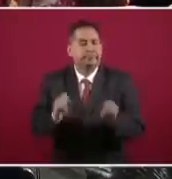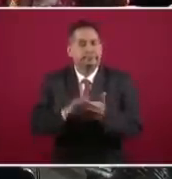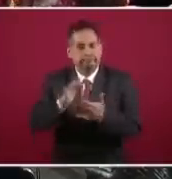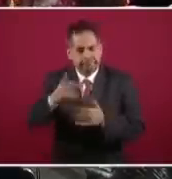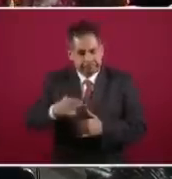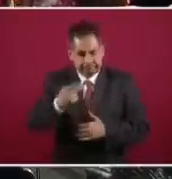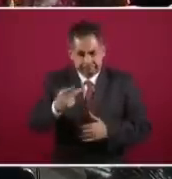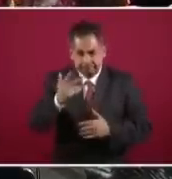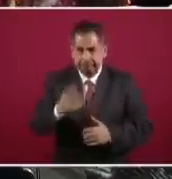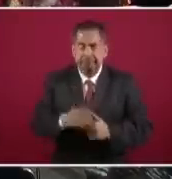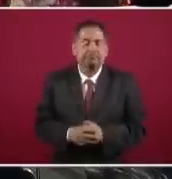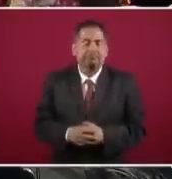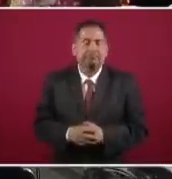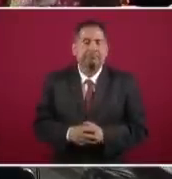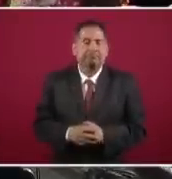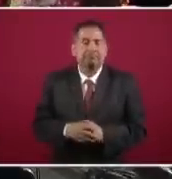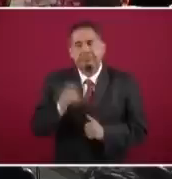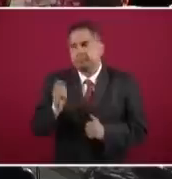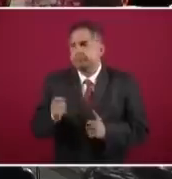pregunta. Realmente